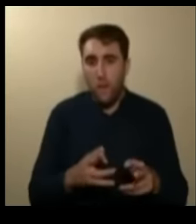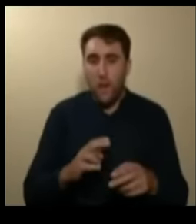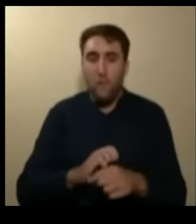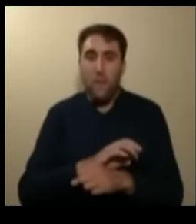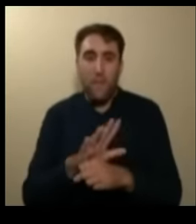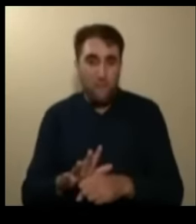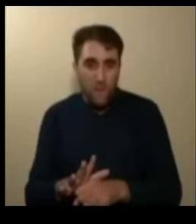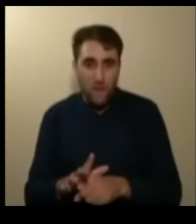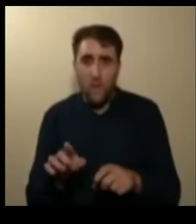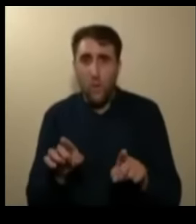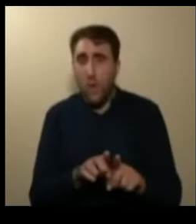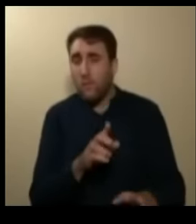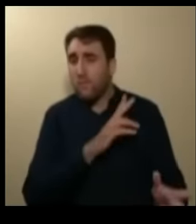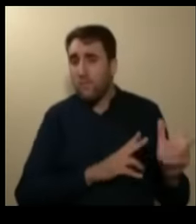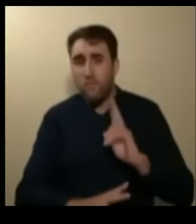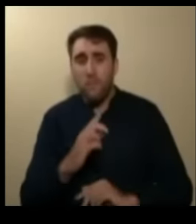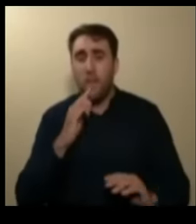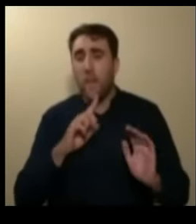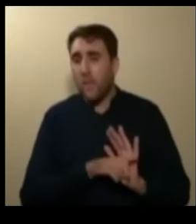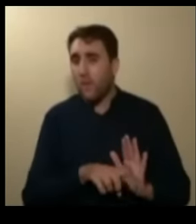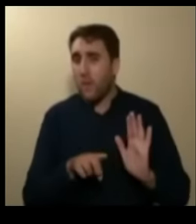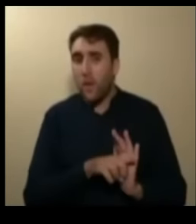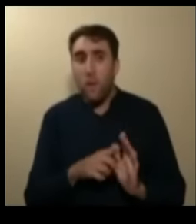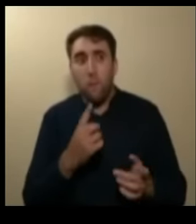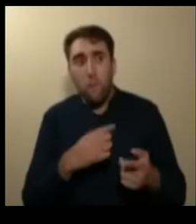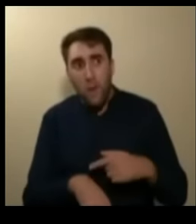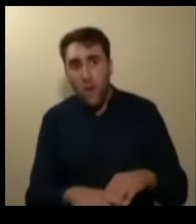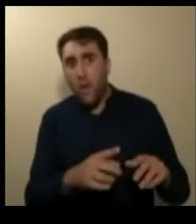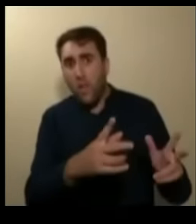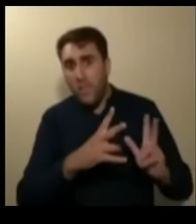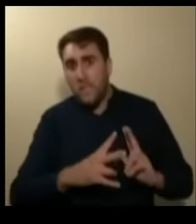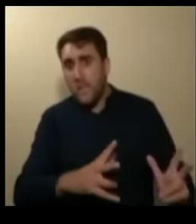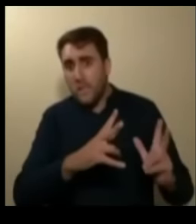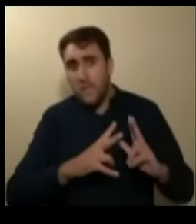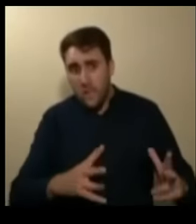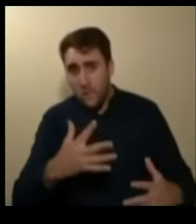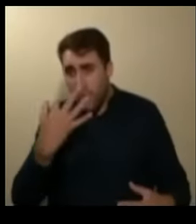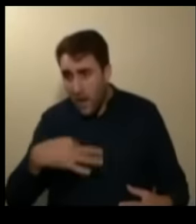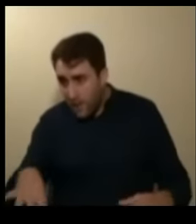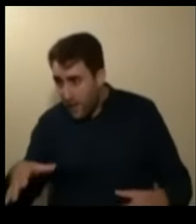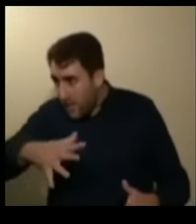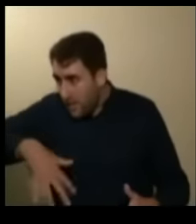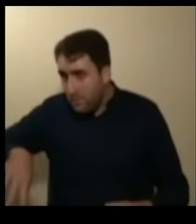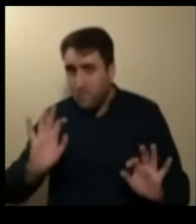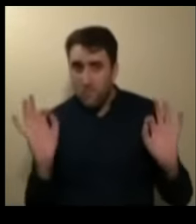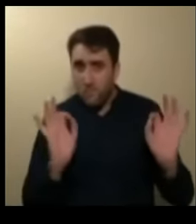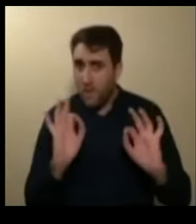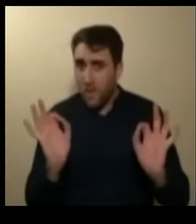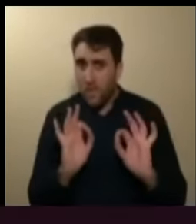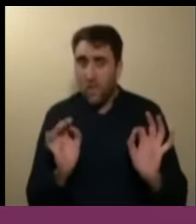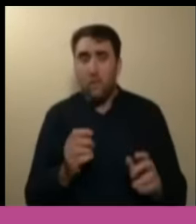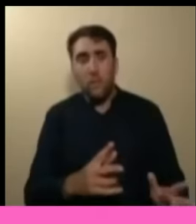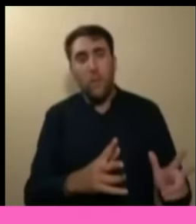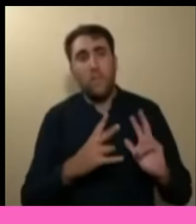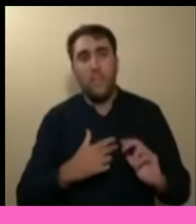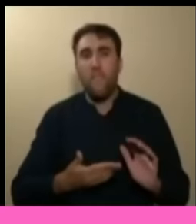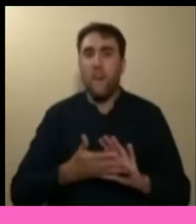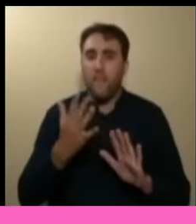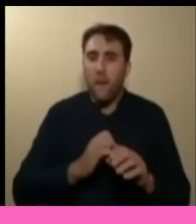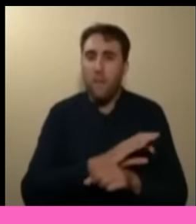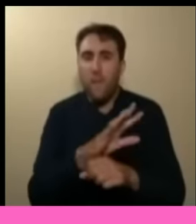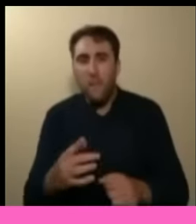pandemia. Y la situación es la misma. Ninguna se cumplieron. Las autoprofecías que escuchamos sobre la pandemia y las autoprofecías